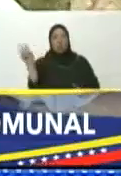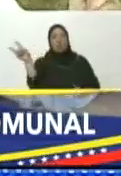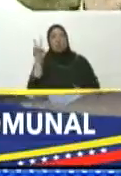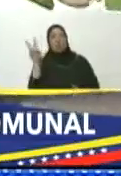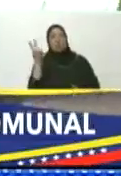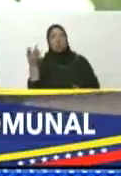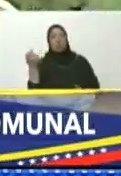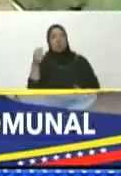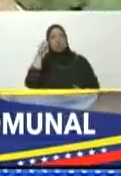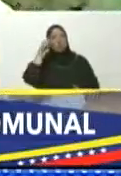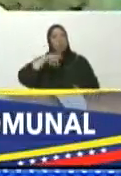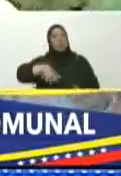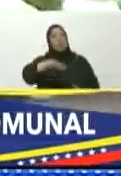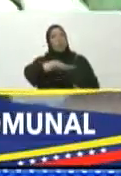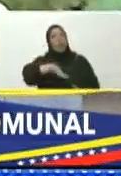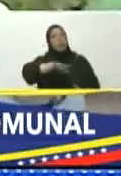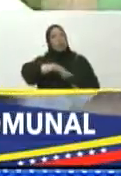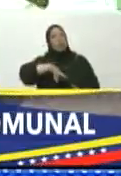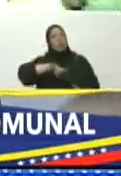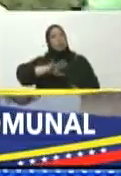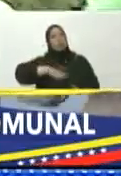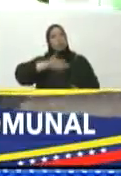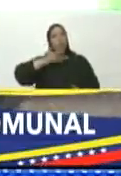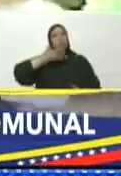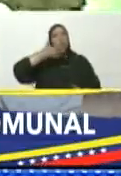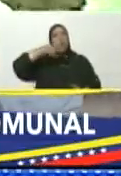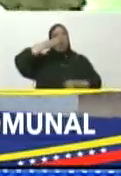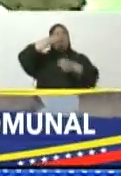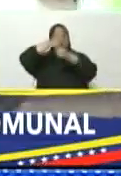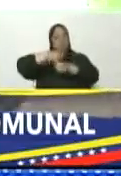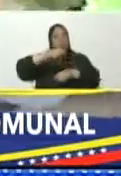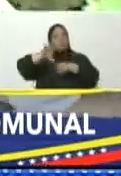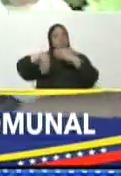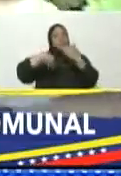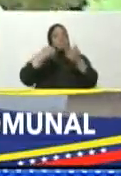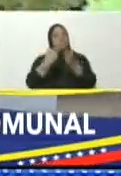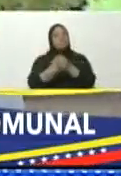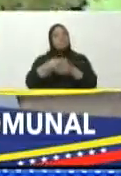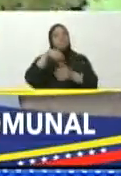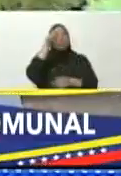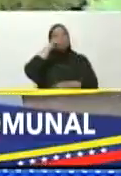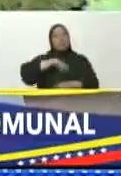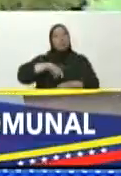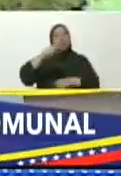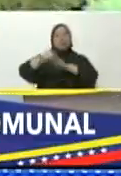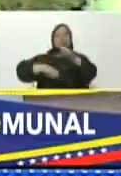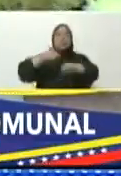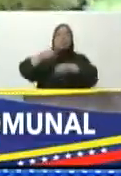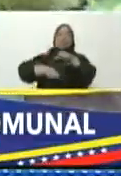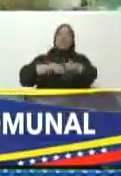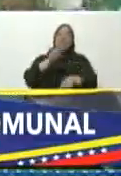el pueblo llegó al poder y el pueblo estará en el poder por todo este siglo XXI